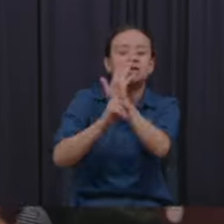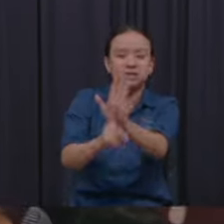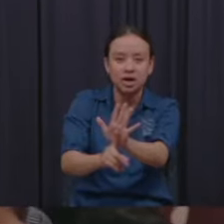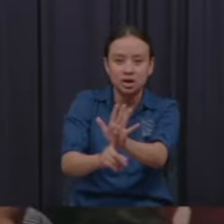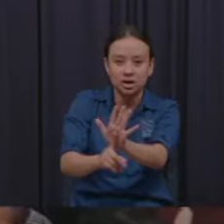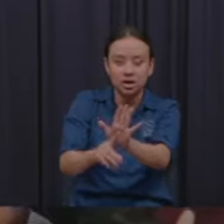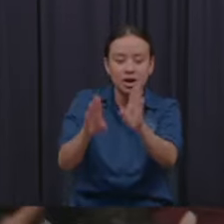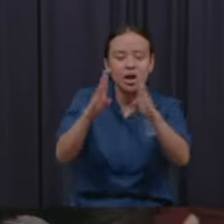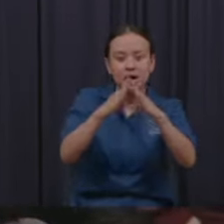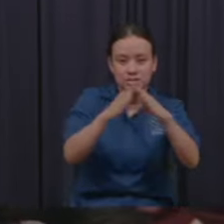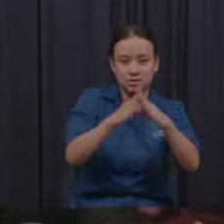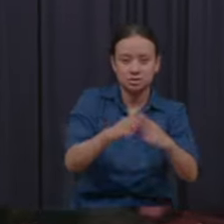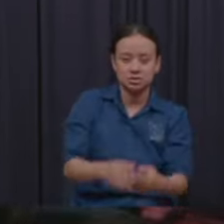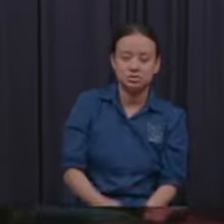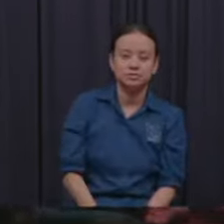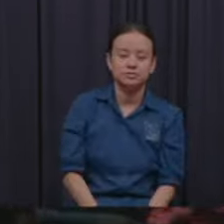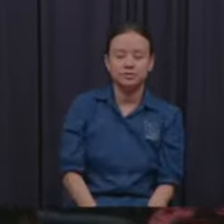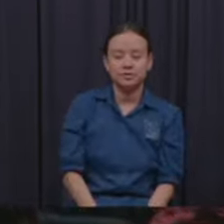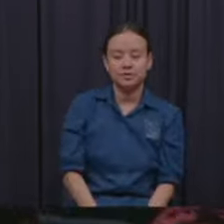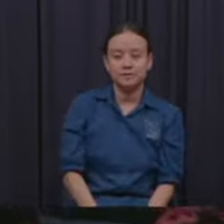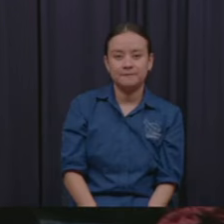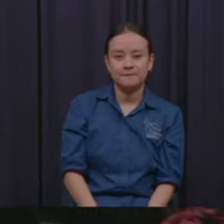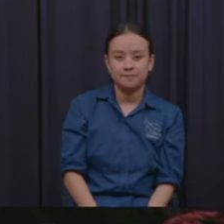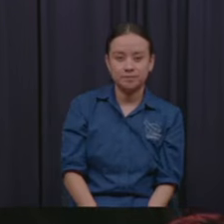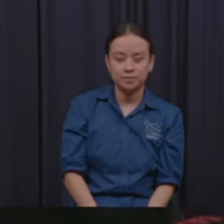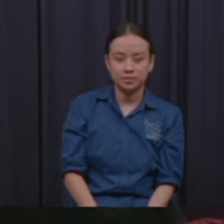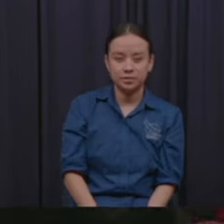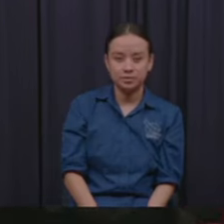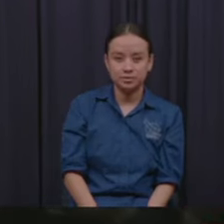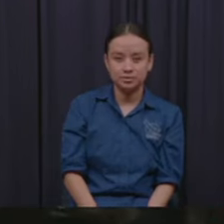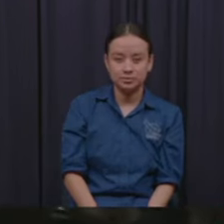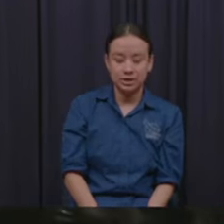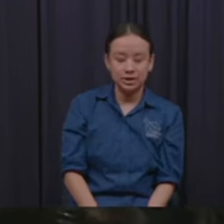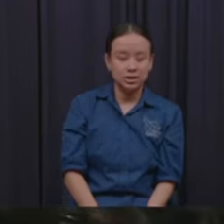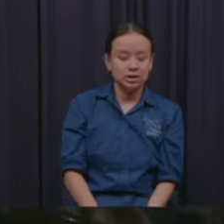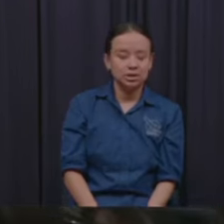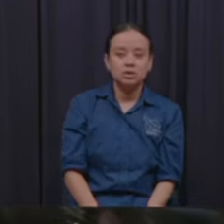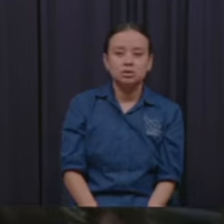Pero usted sabe que así como existe Dios, también está el otro, que el Señor lo reprenda.